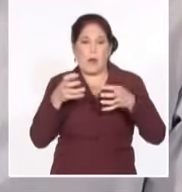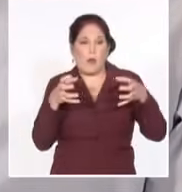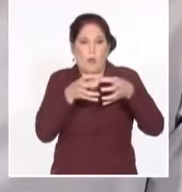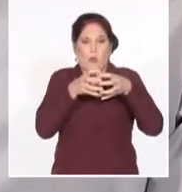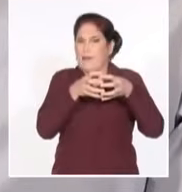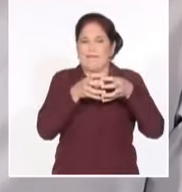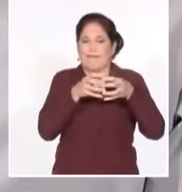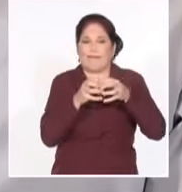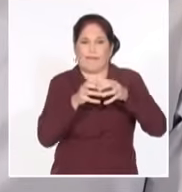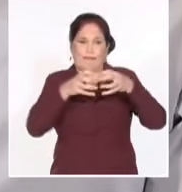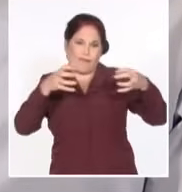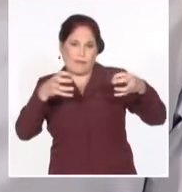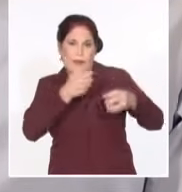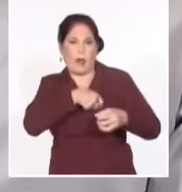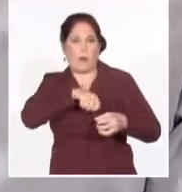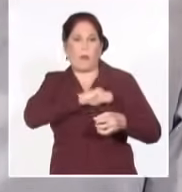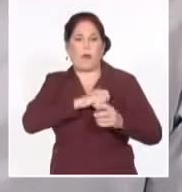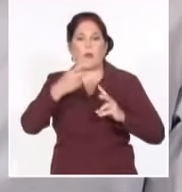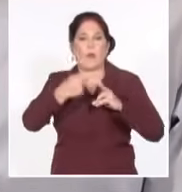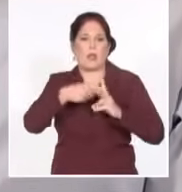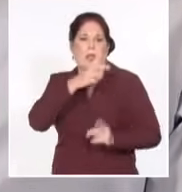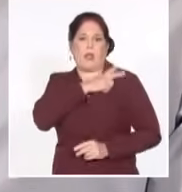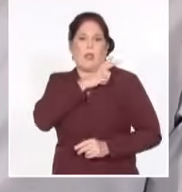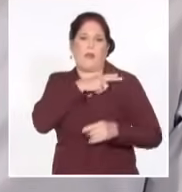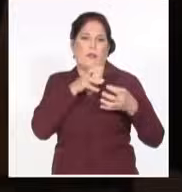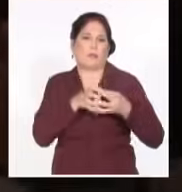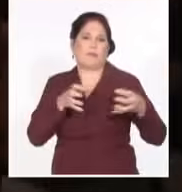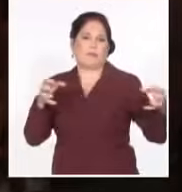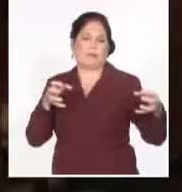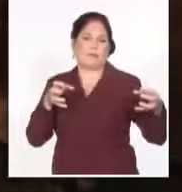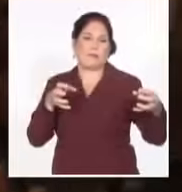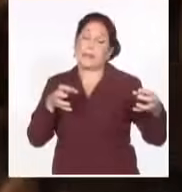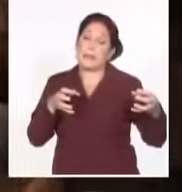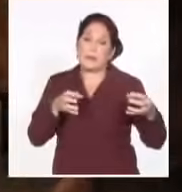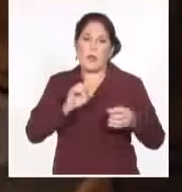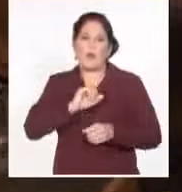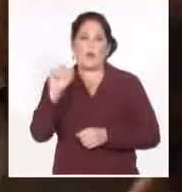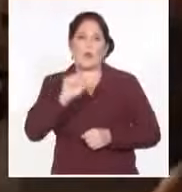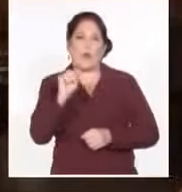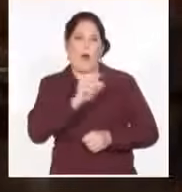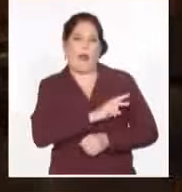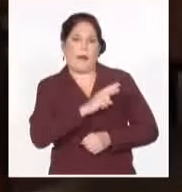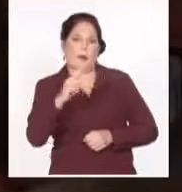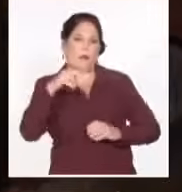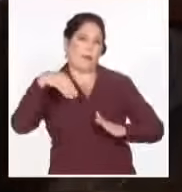entre dirección y pueblo, para negar la obra de la revolución.